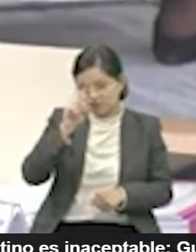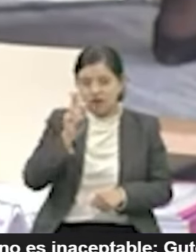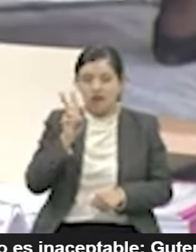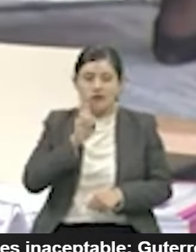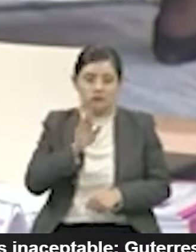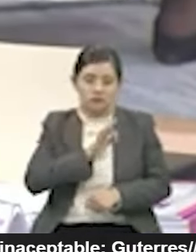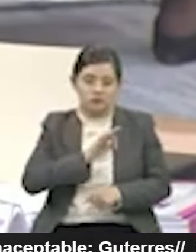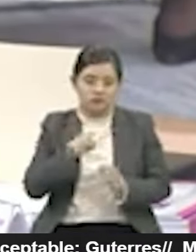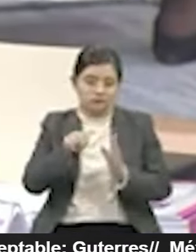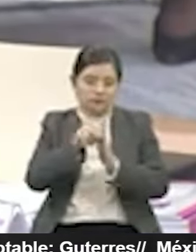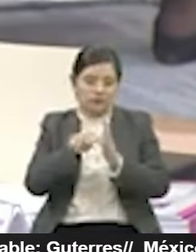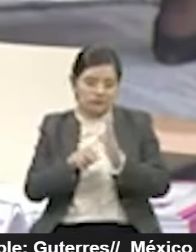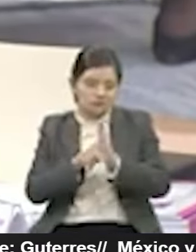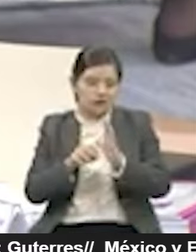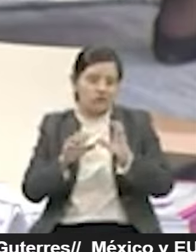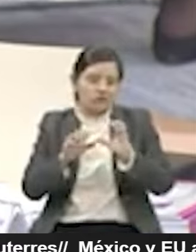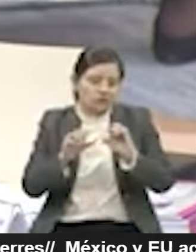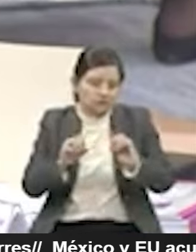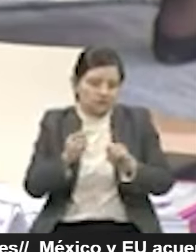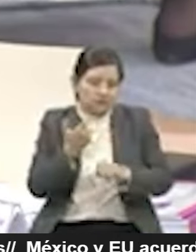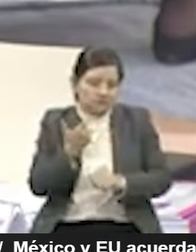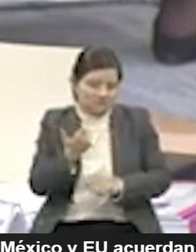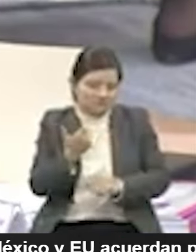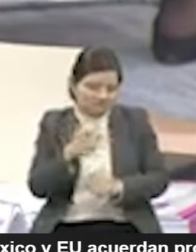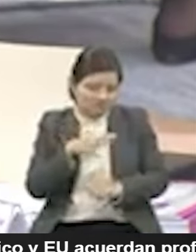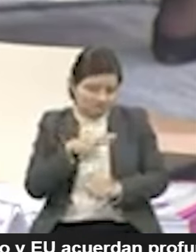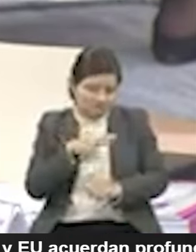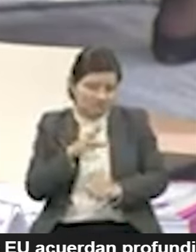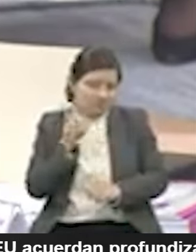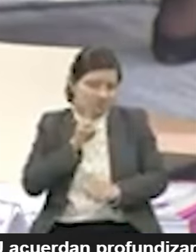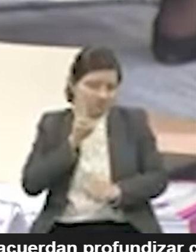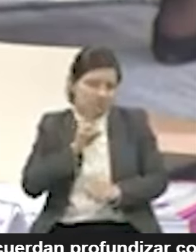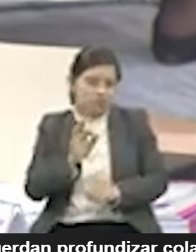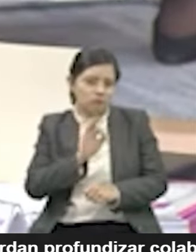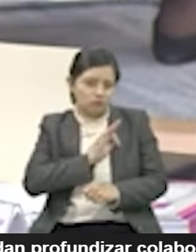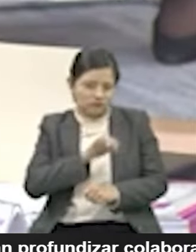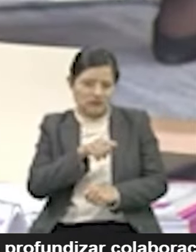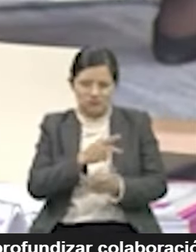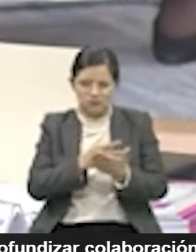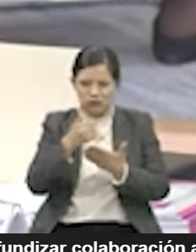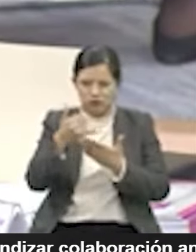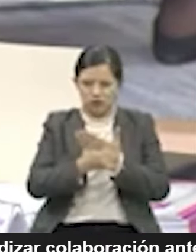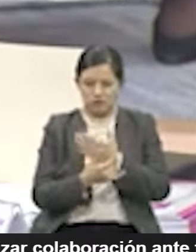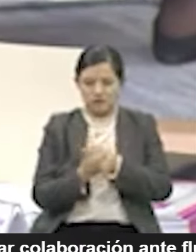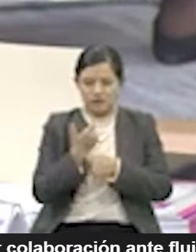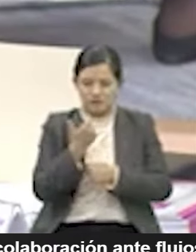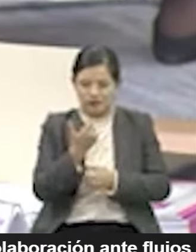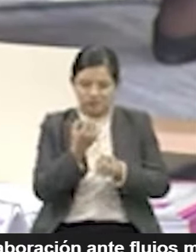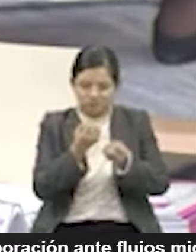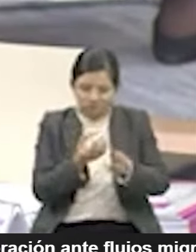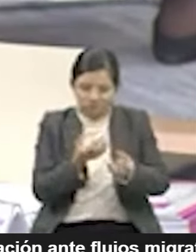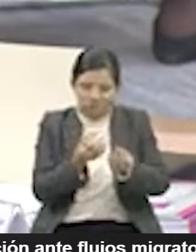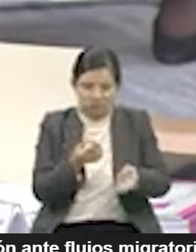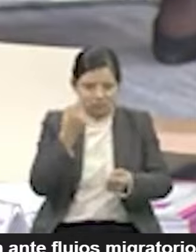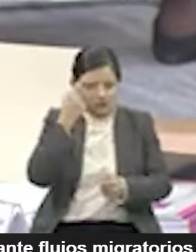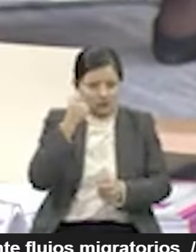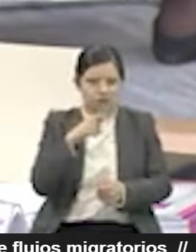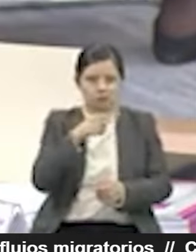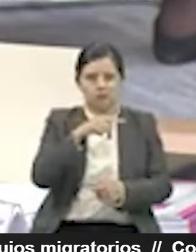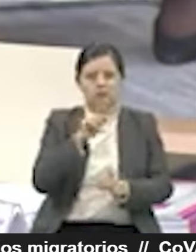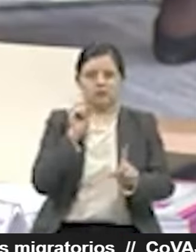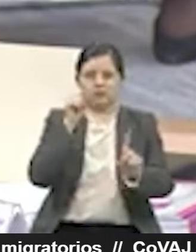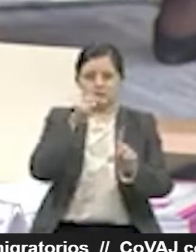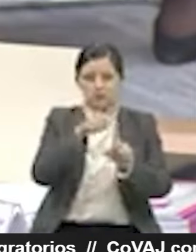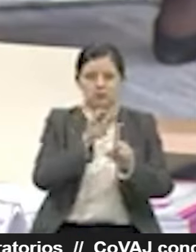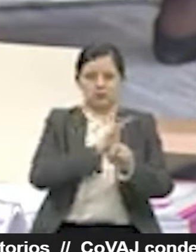normativas y presupuestales correspondientes se vaya dotando gradualmente al proyecto referido de los recursos necesarios para lograr cumplir con su objetivo y